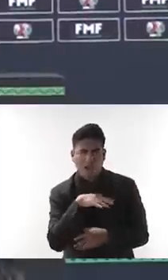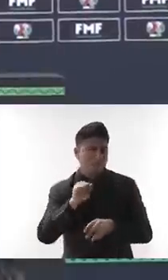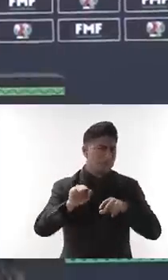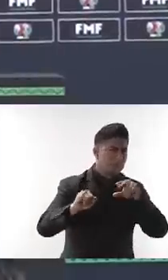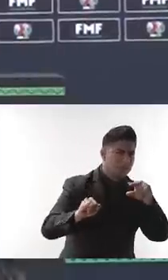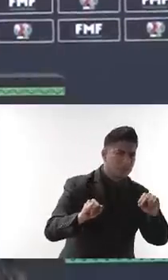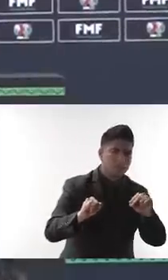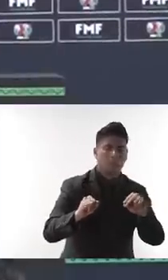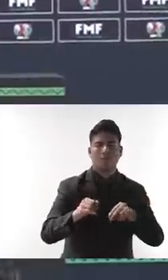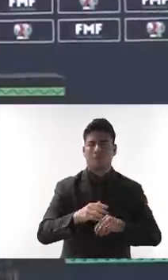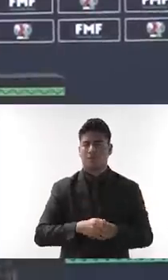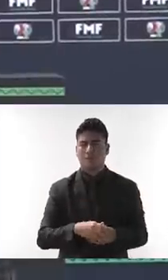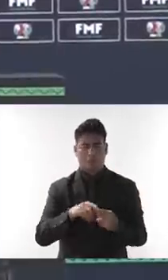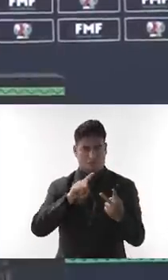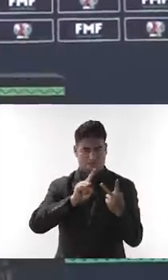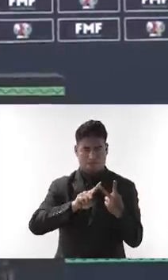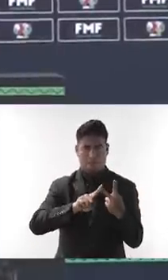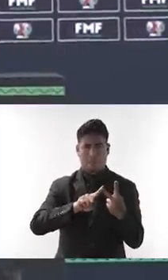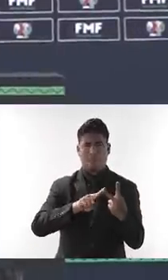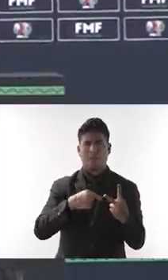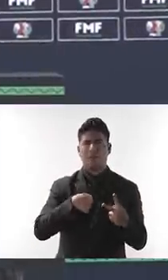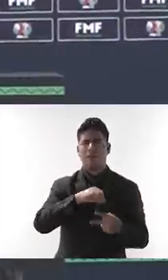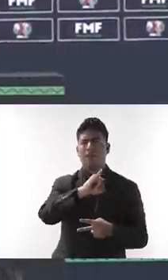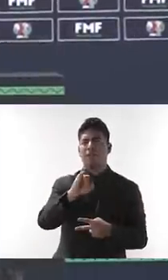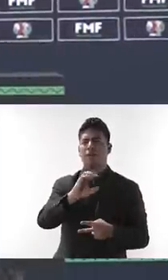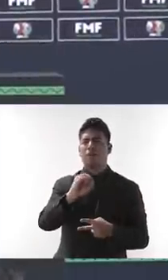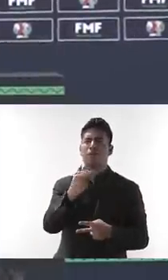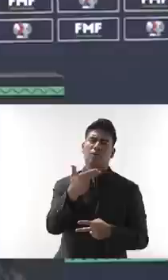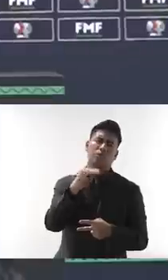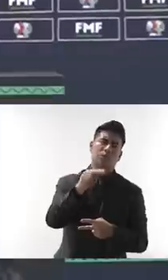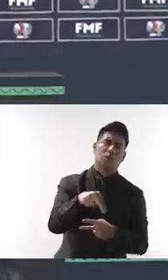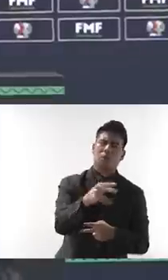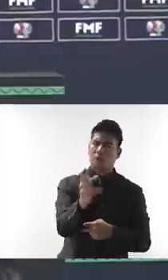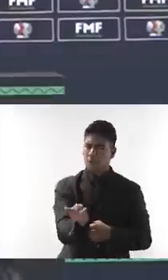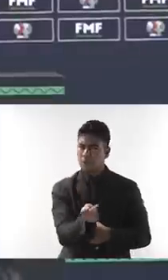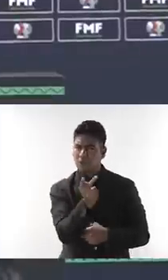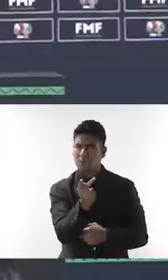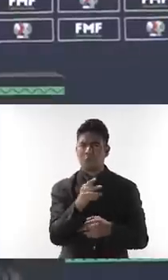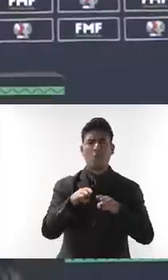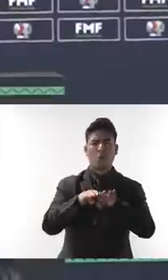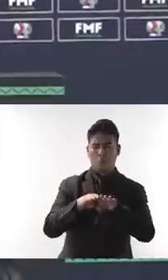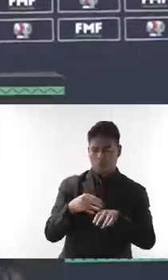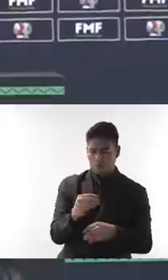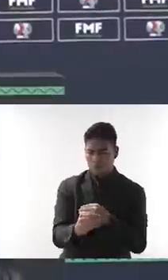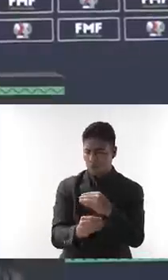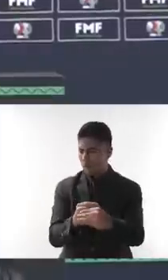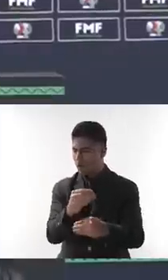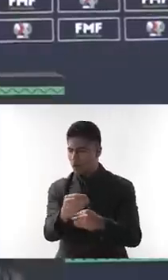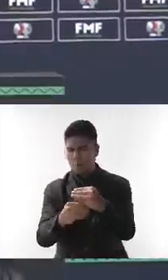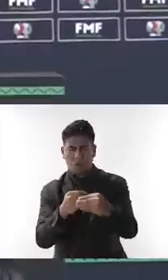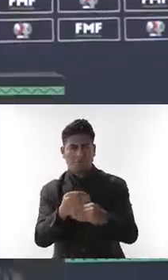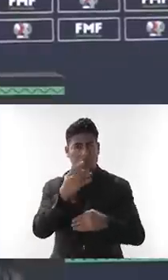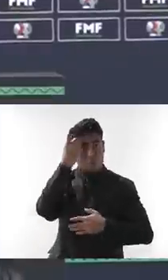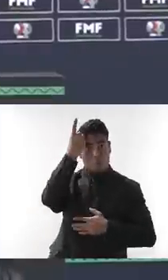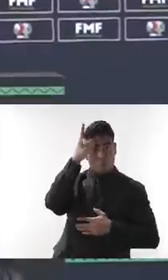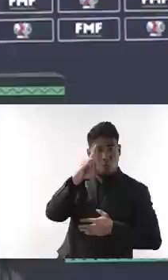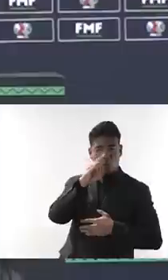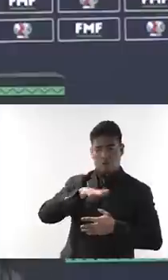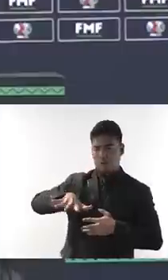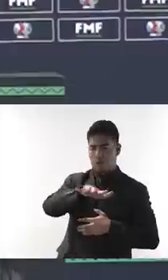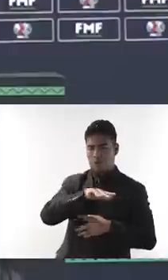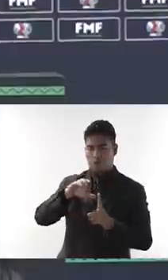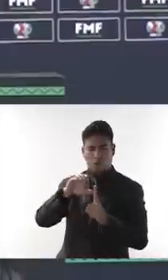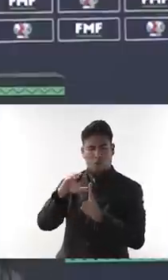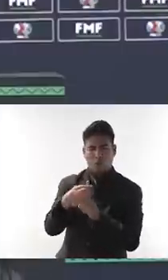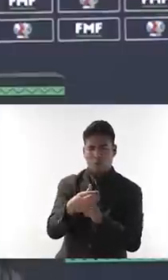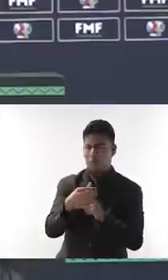Luisa. Si nos pudiera compartir, John, cómo se conformó, cómo fue el procedimiento para elegir a los dueños, al comité de dueños,